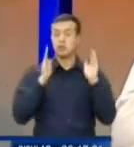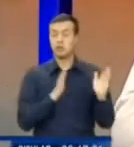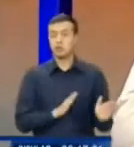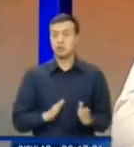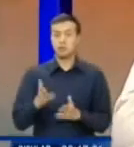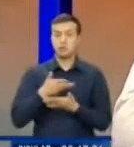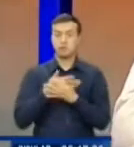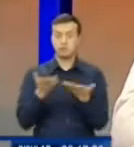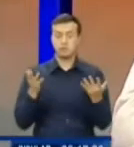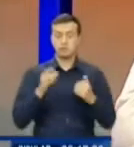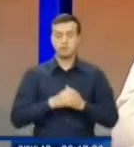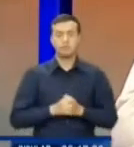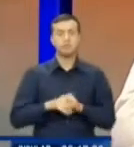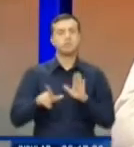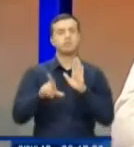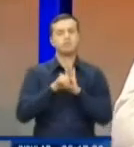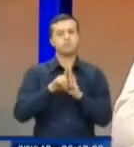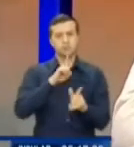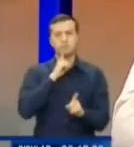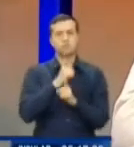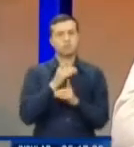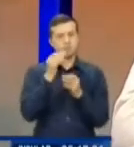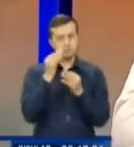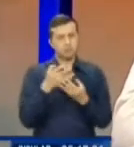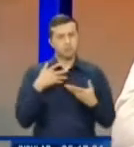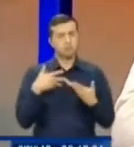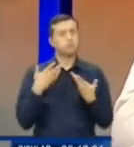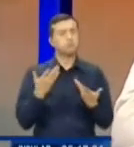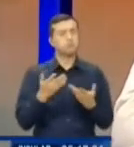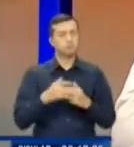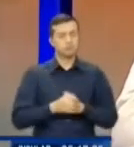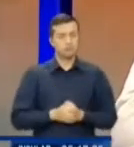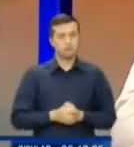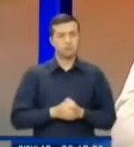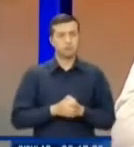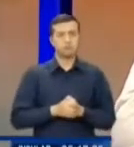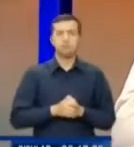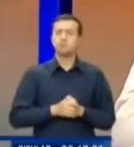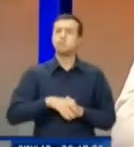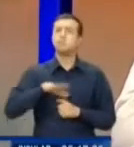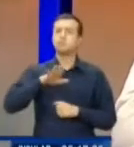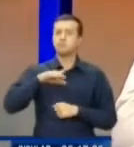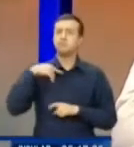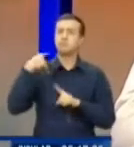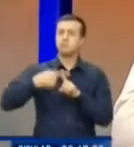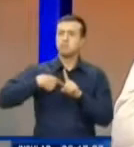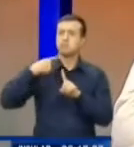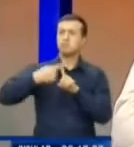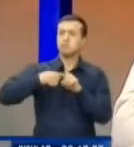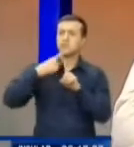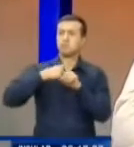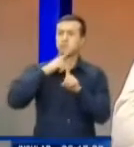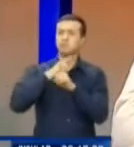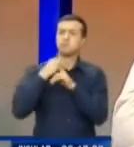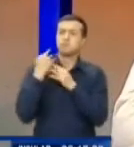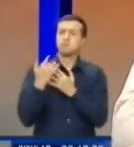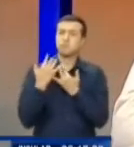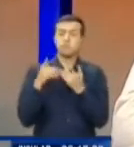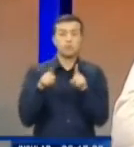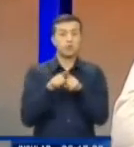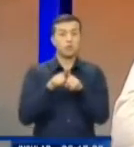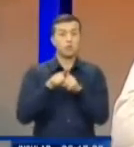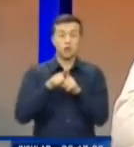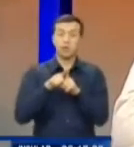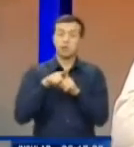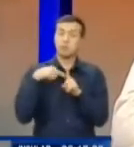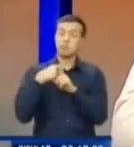ancestrales una ley que efectivamente ha pasado por algunos meses de espera pero también por meses de